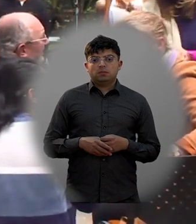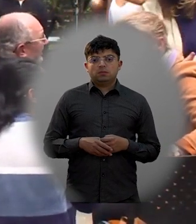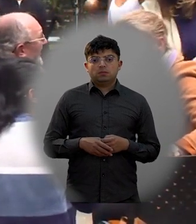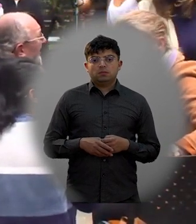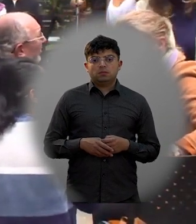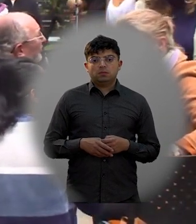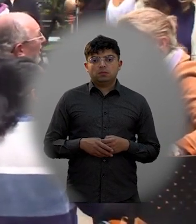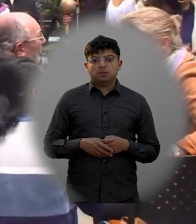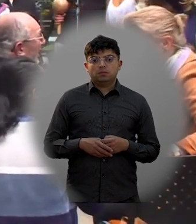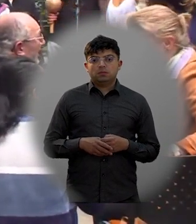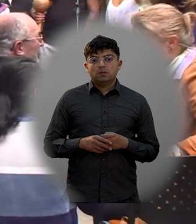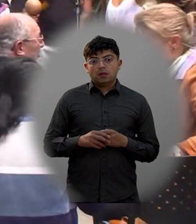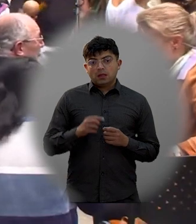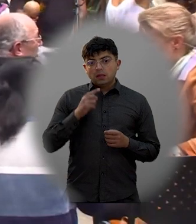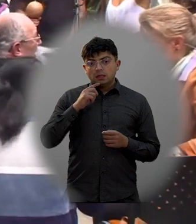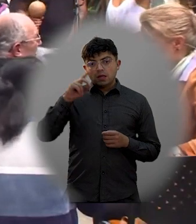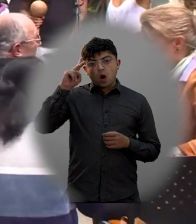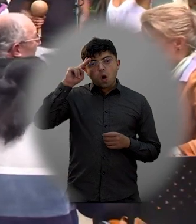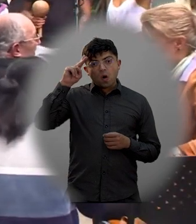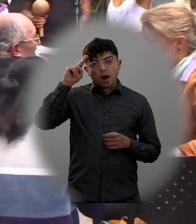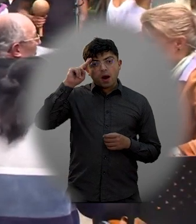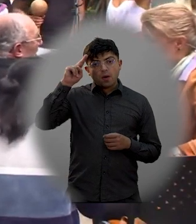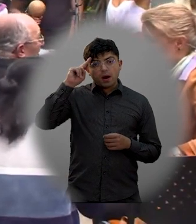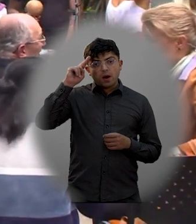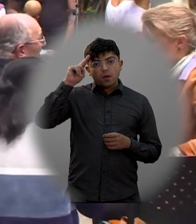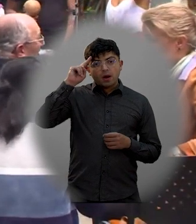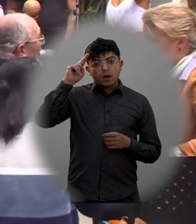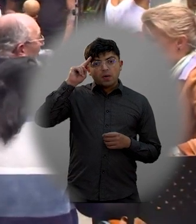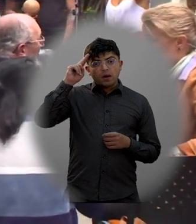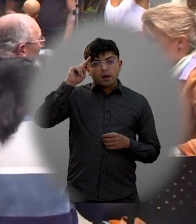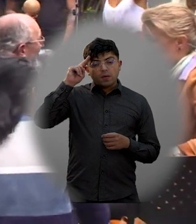Este está funcionando. Hola, hola, hola, hola, hola.